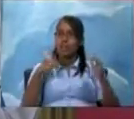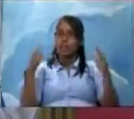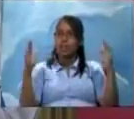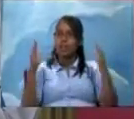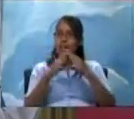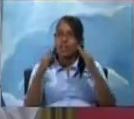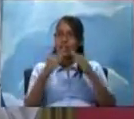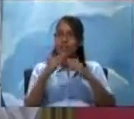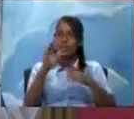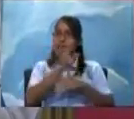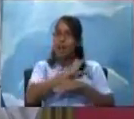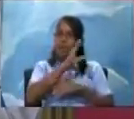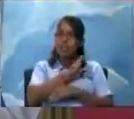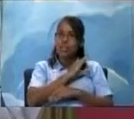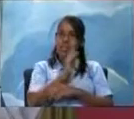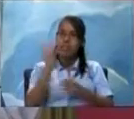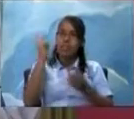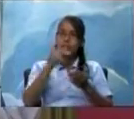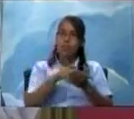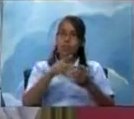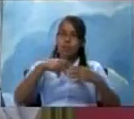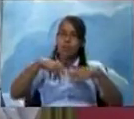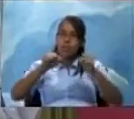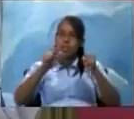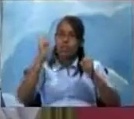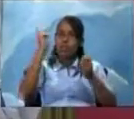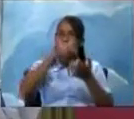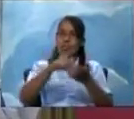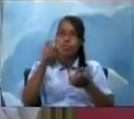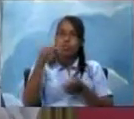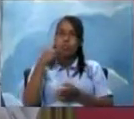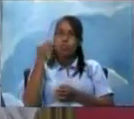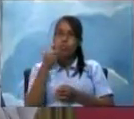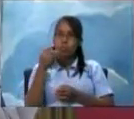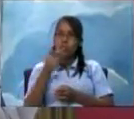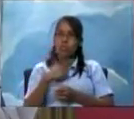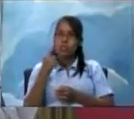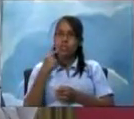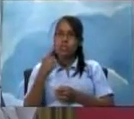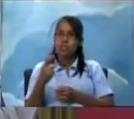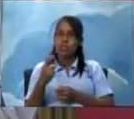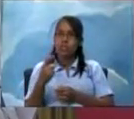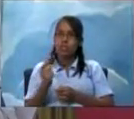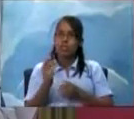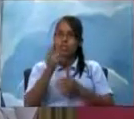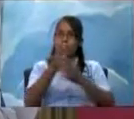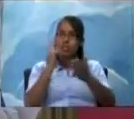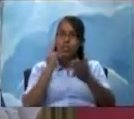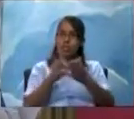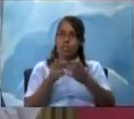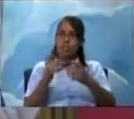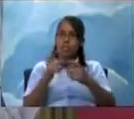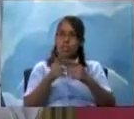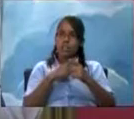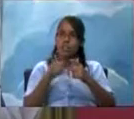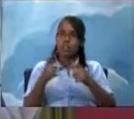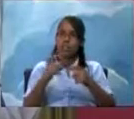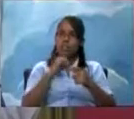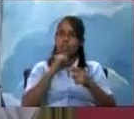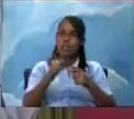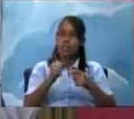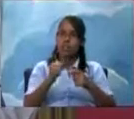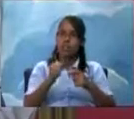casa, y fui a prenderle, y llegó un muchacho y accionó un armamento y me dio un balazo en la